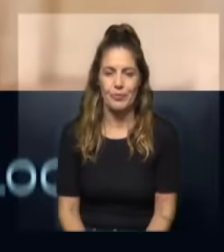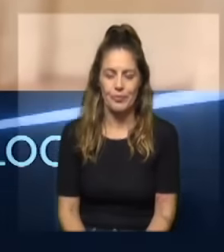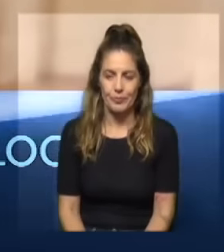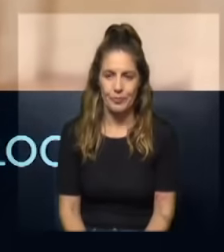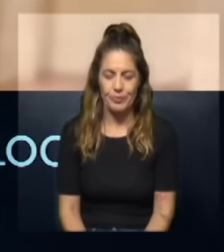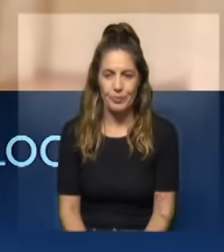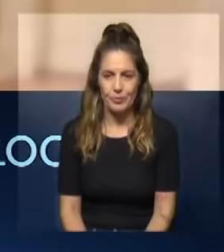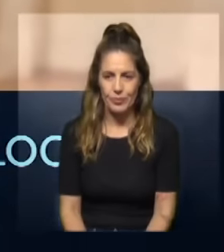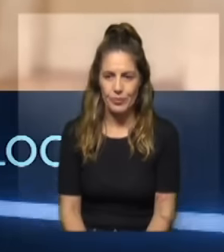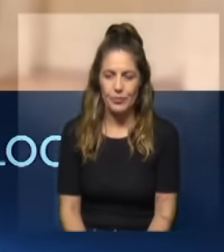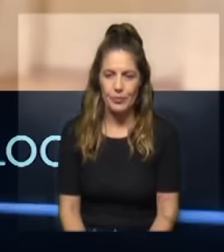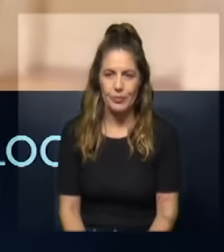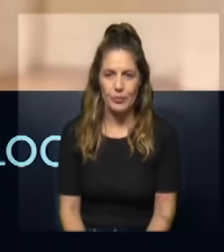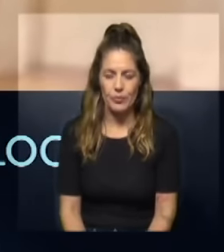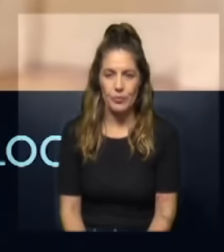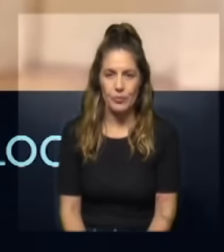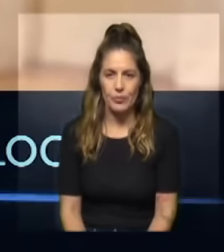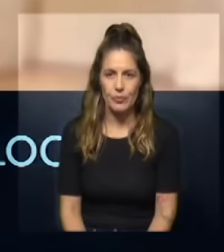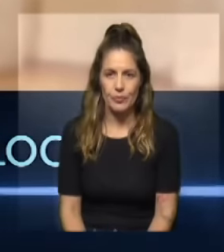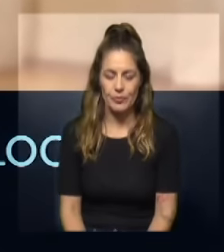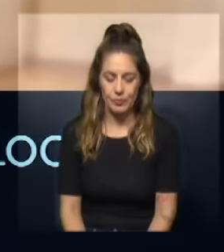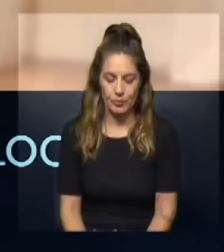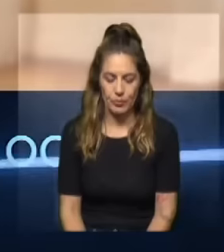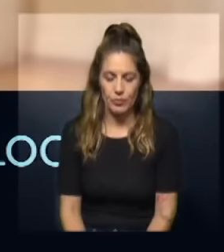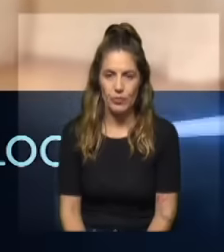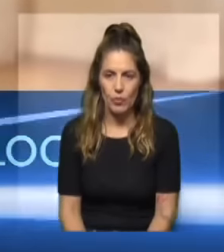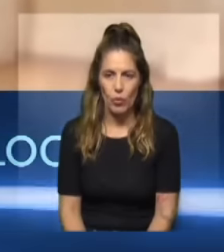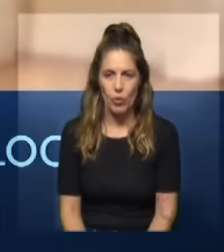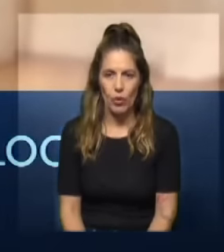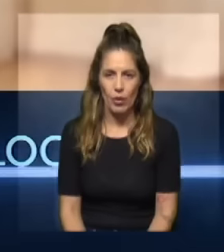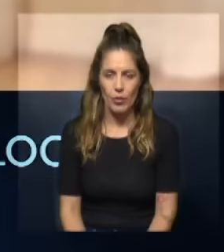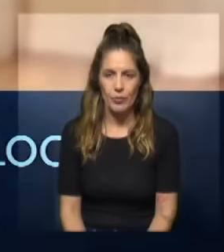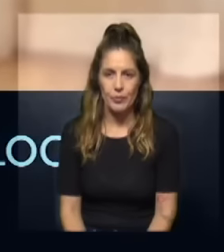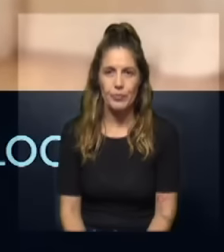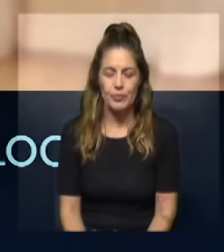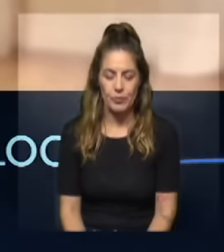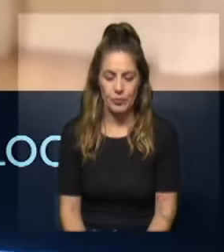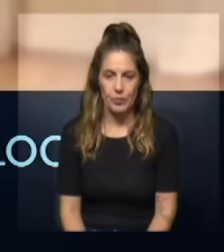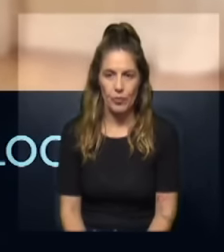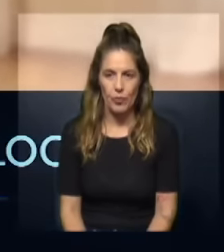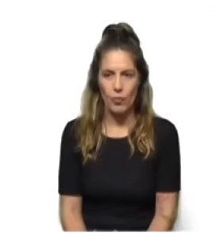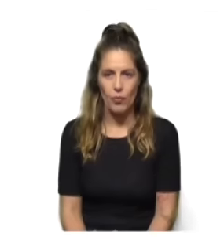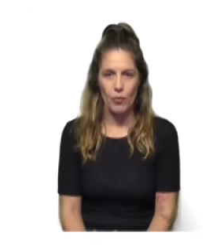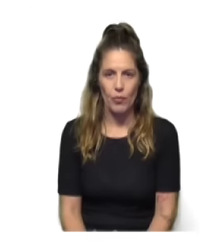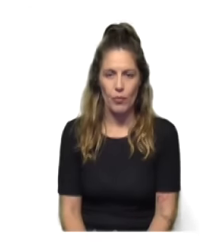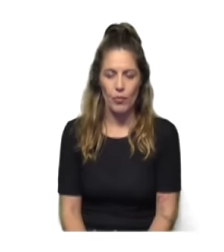robar empresas tenés antel un socio para tu